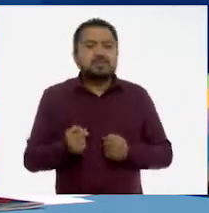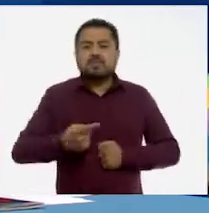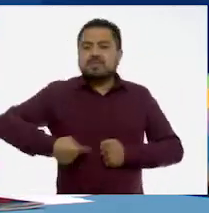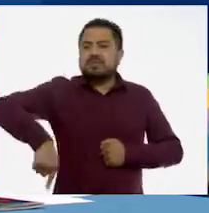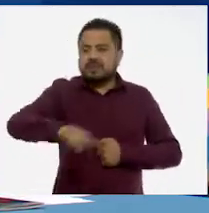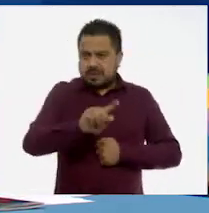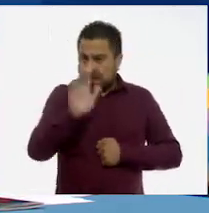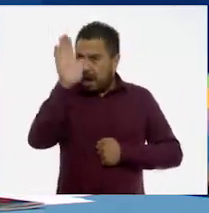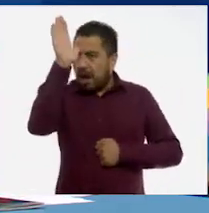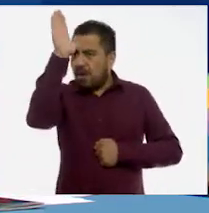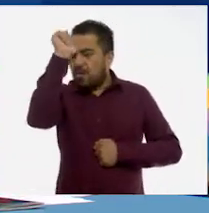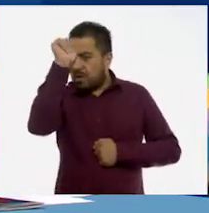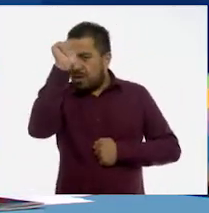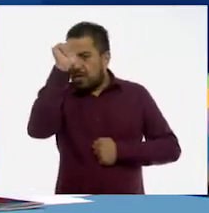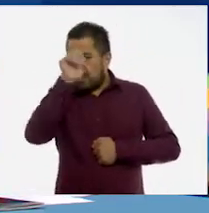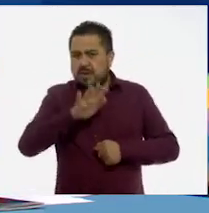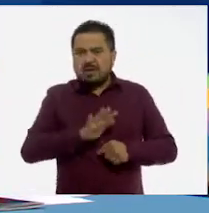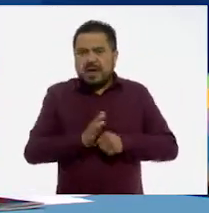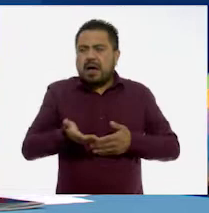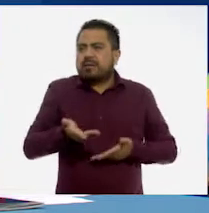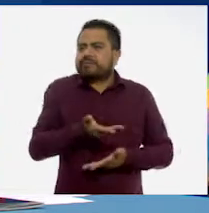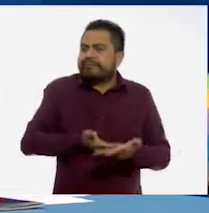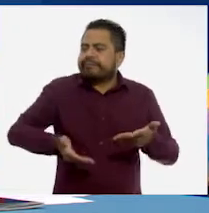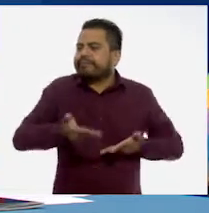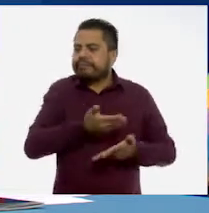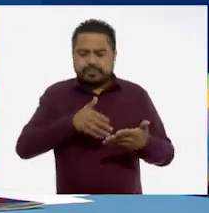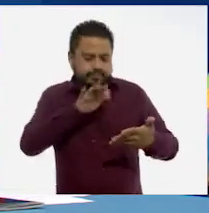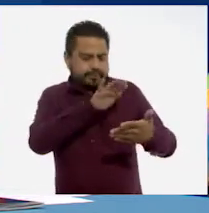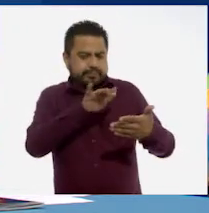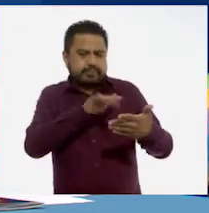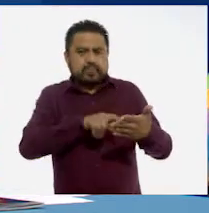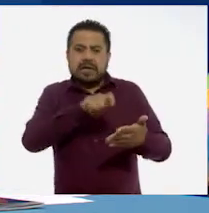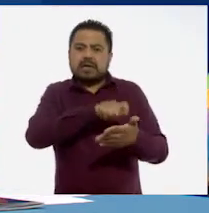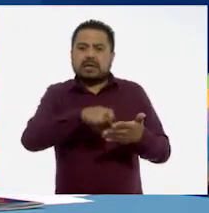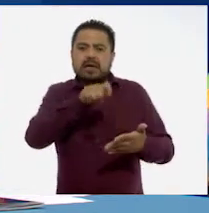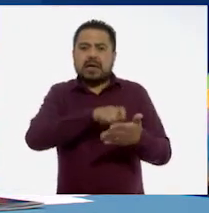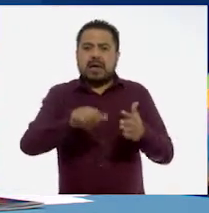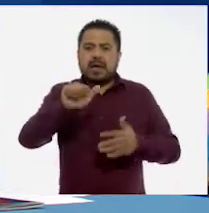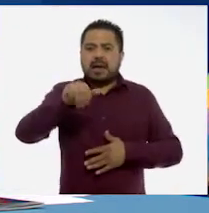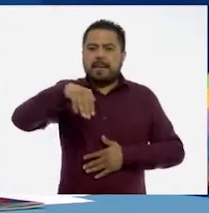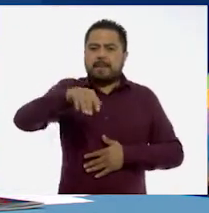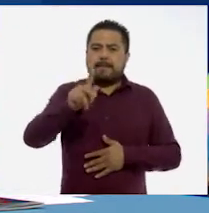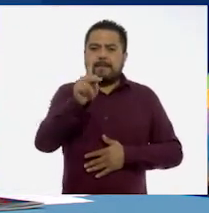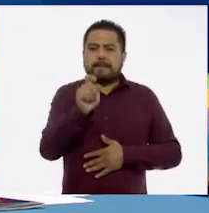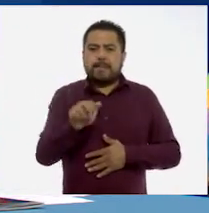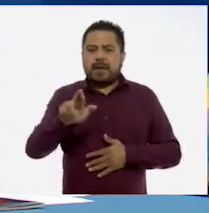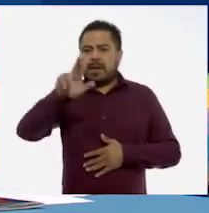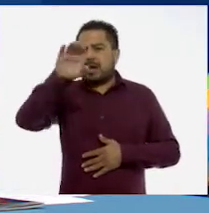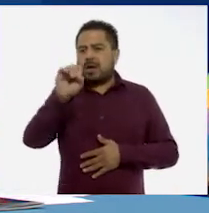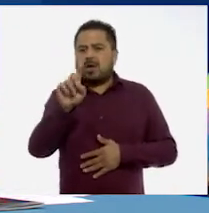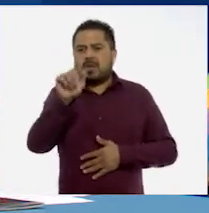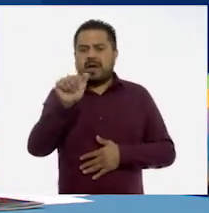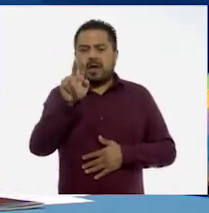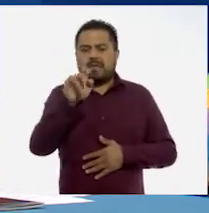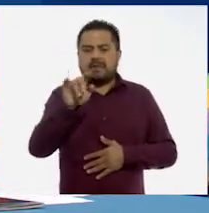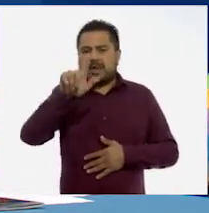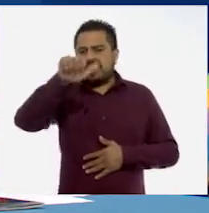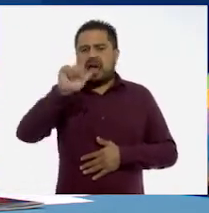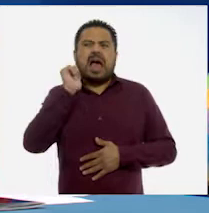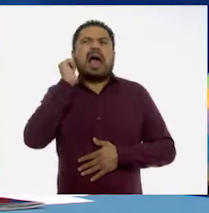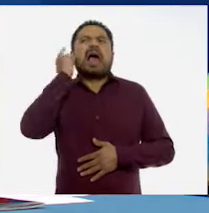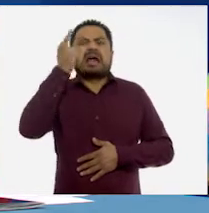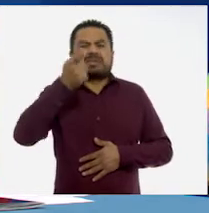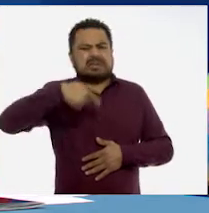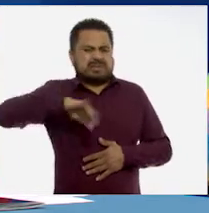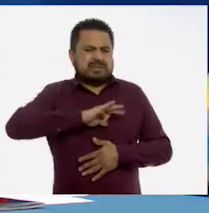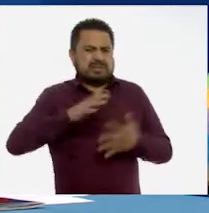han de acordar que ya hemos compartido algunos textos de la escritora Amparo Dávila. Entonces vamos a hacer algo arriesgado con